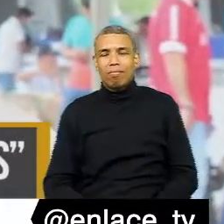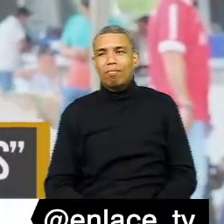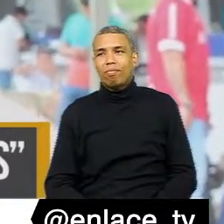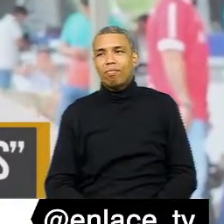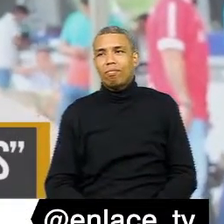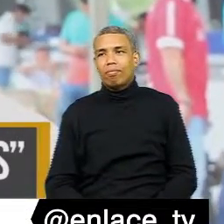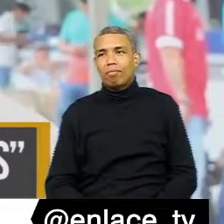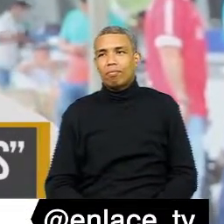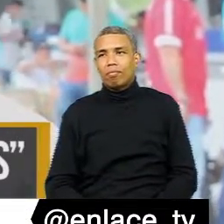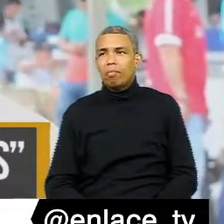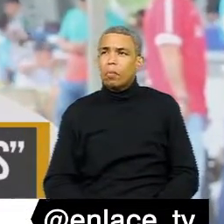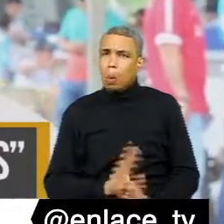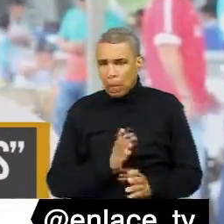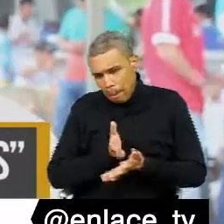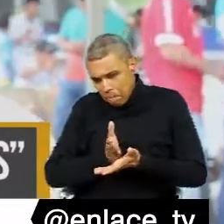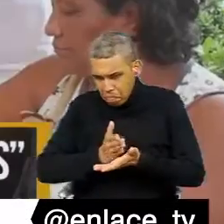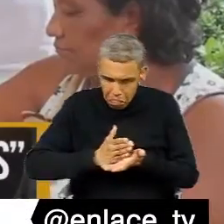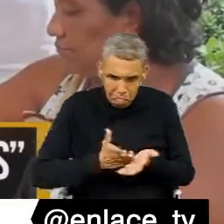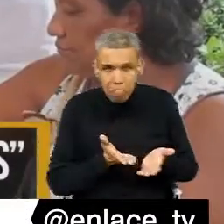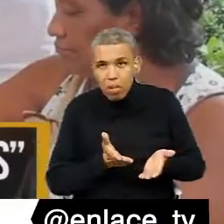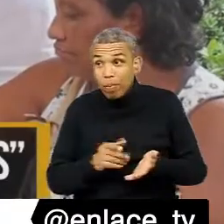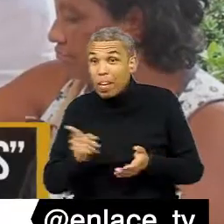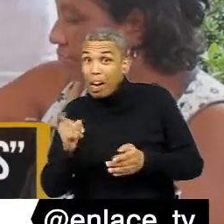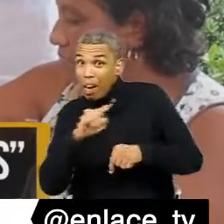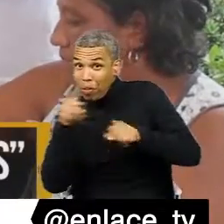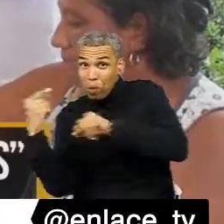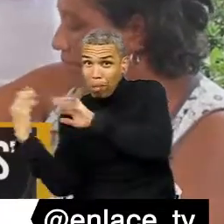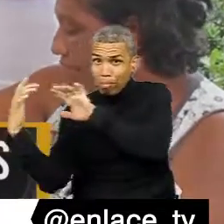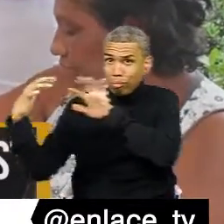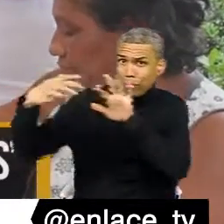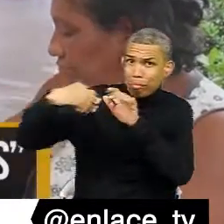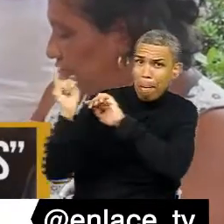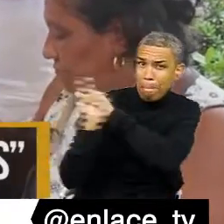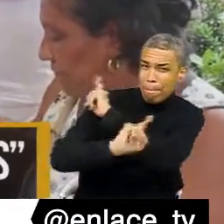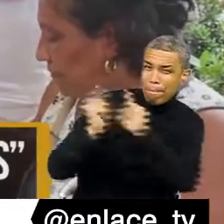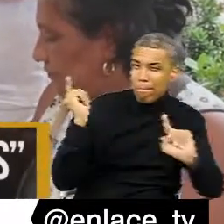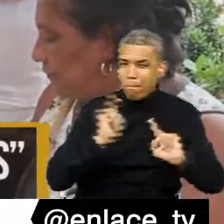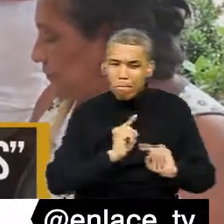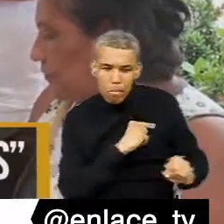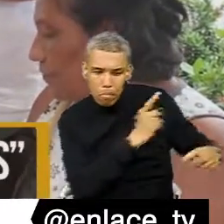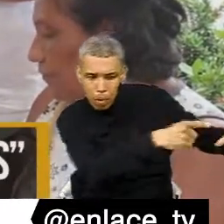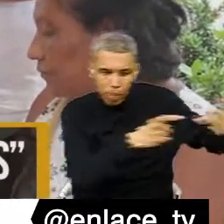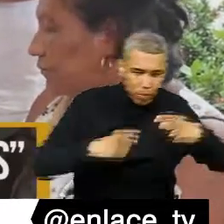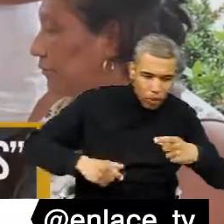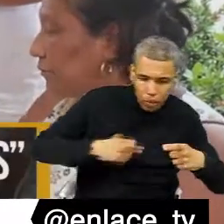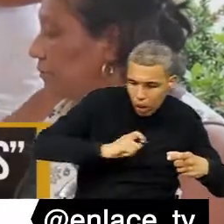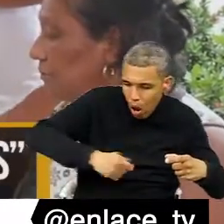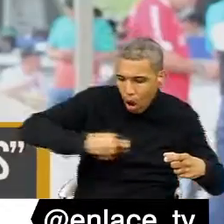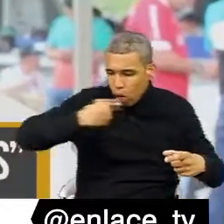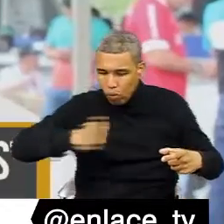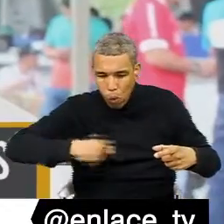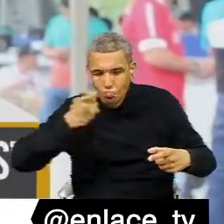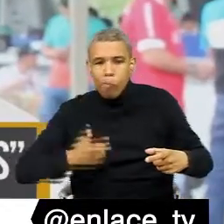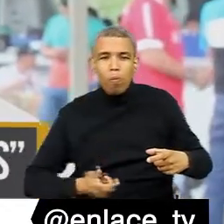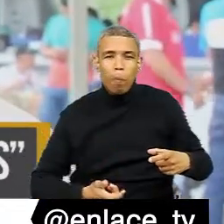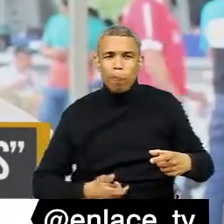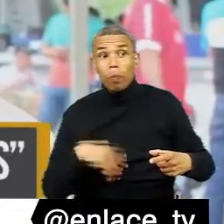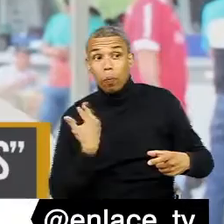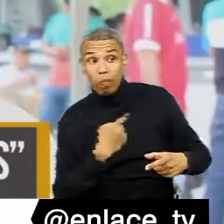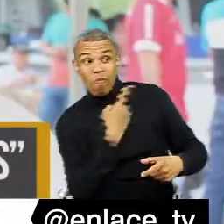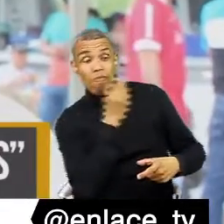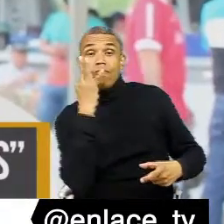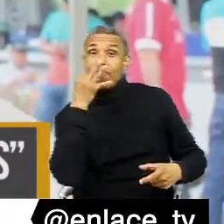nuestro sabor, ya van conociendo el forma de trabajo de nosotros y así